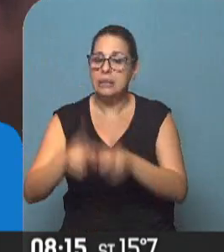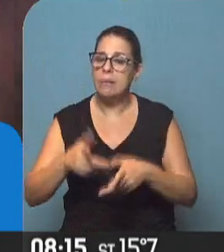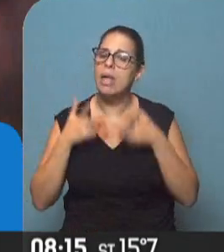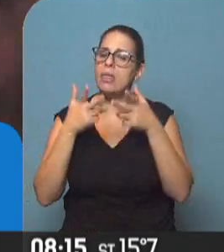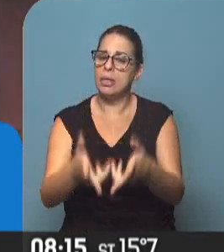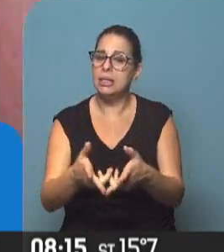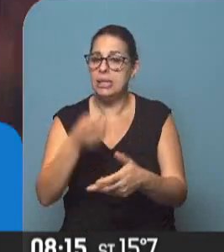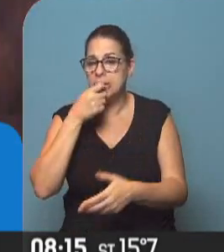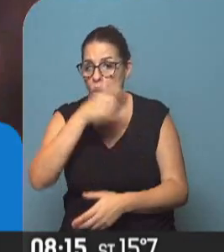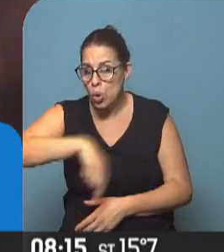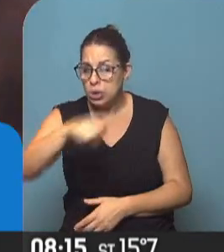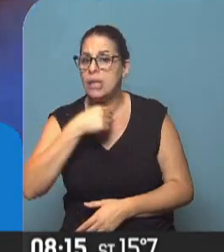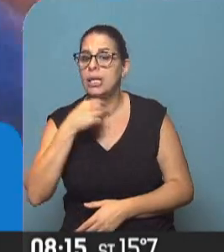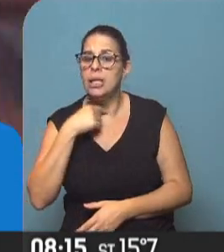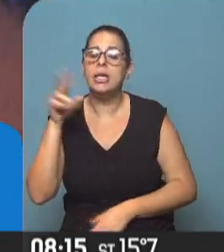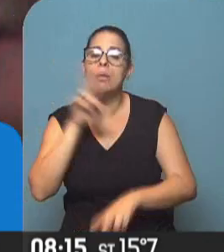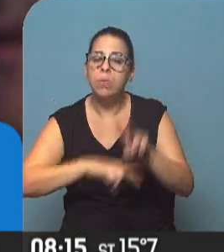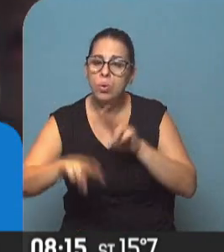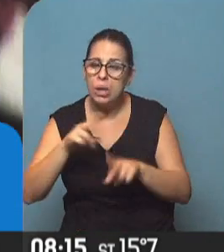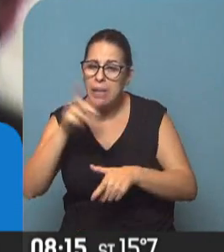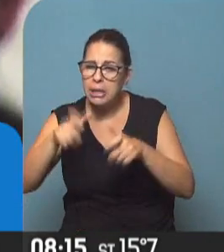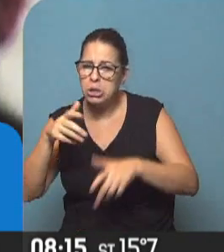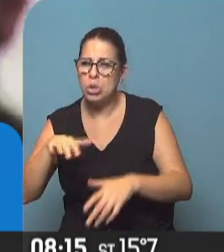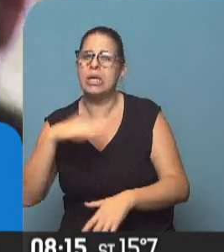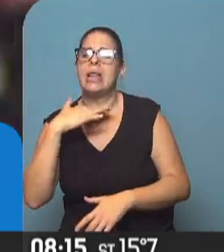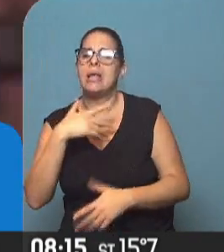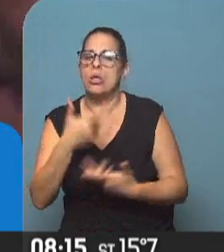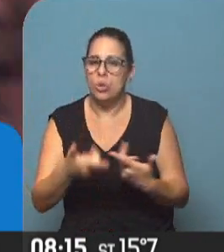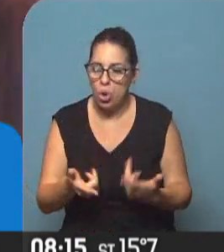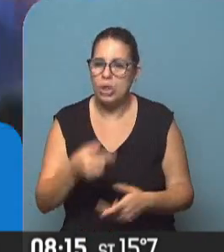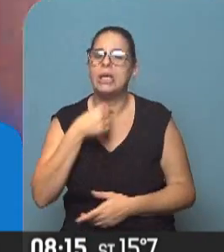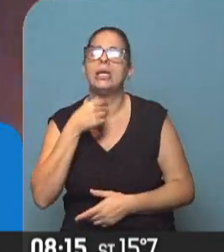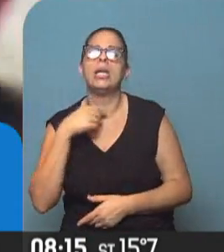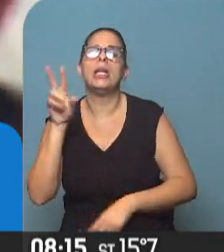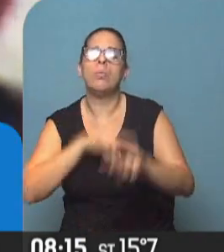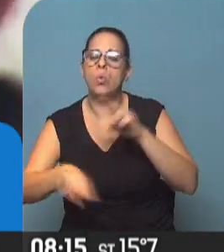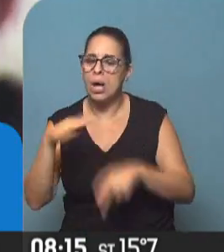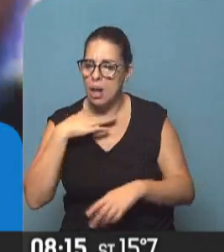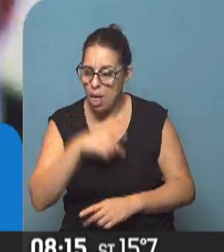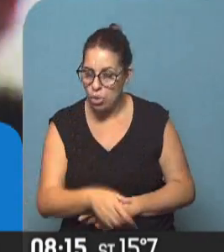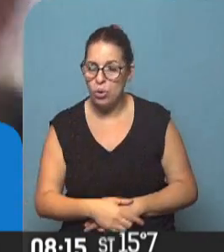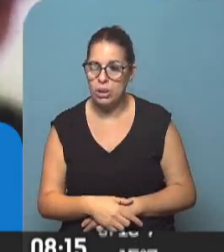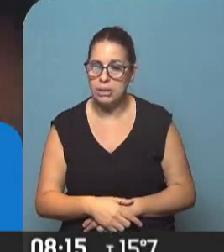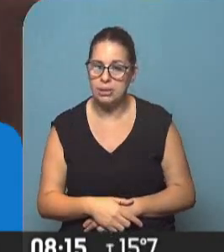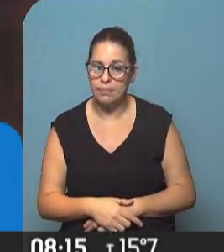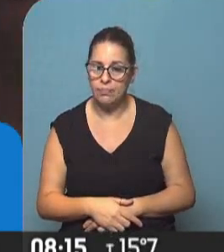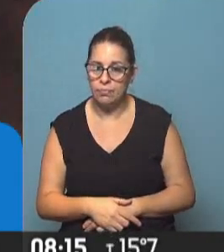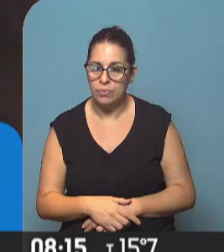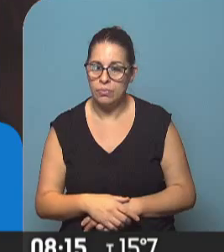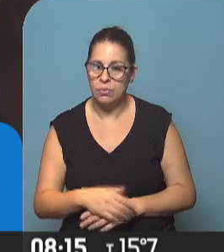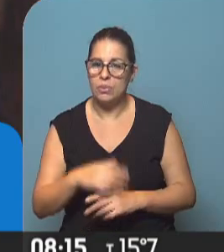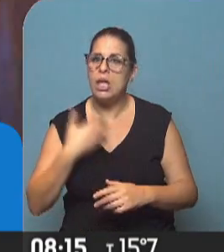decimos, si quieren buscar delincuentes, si quieren buscar ladrones, les pasamos